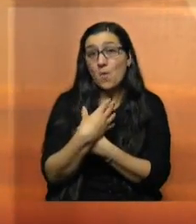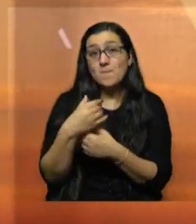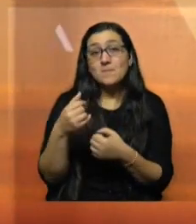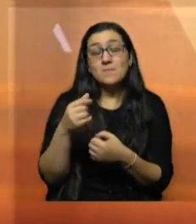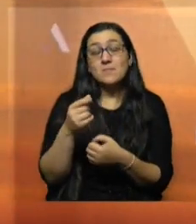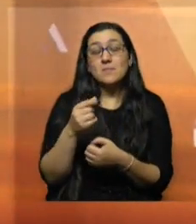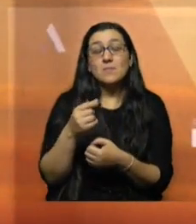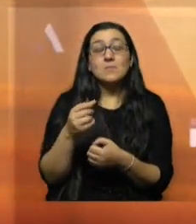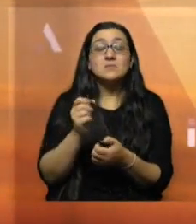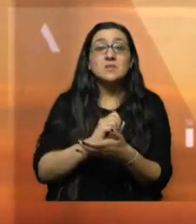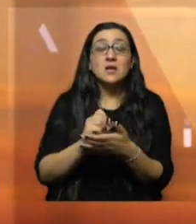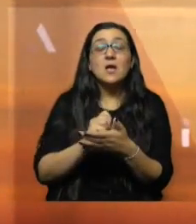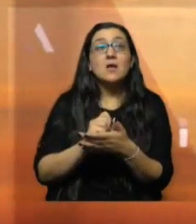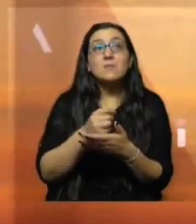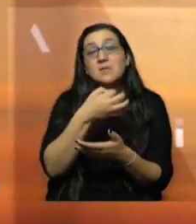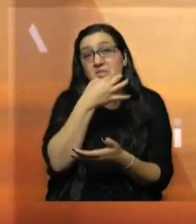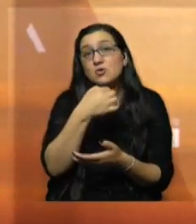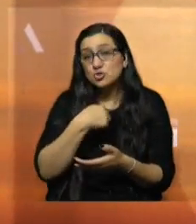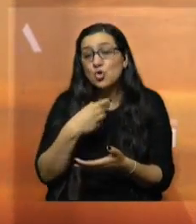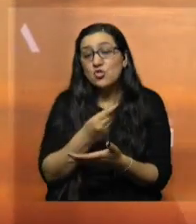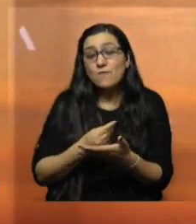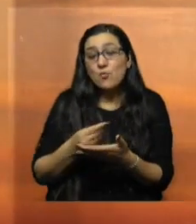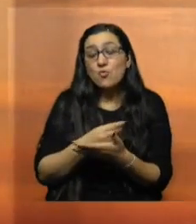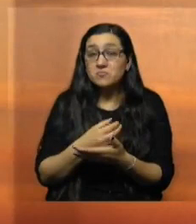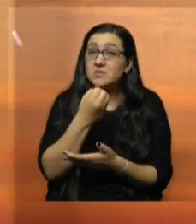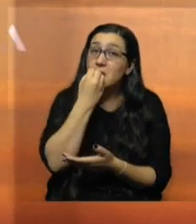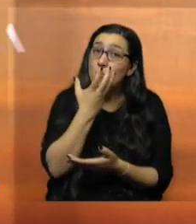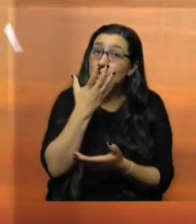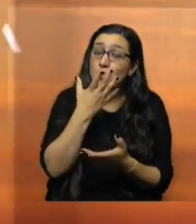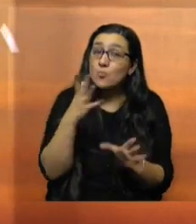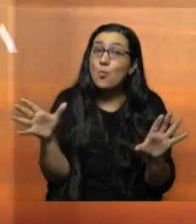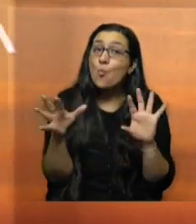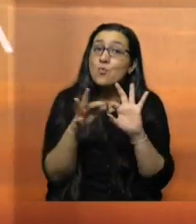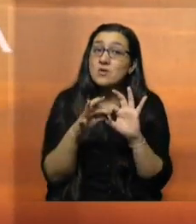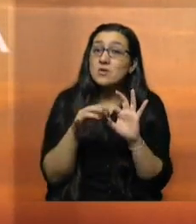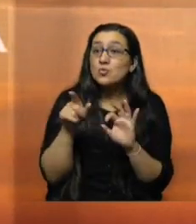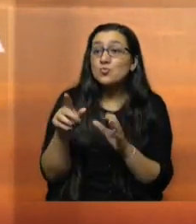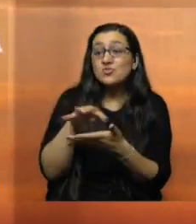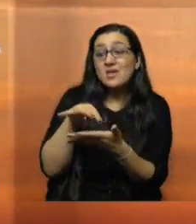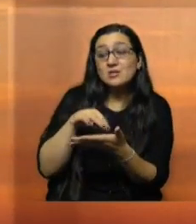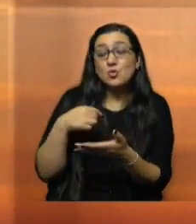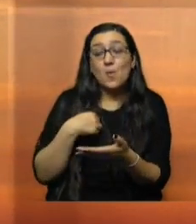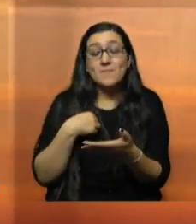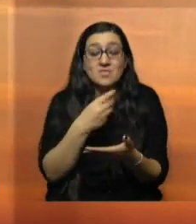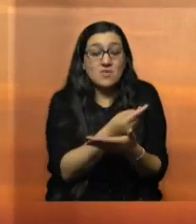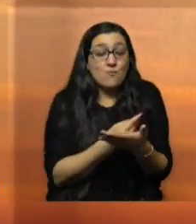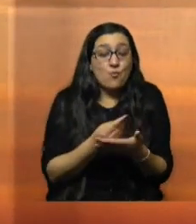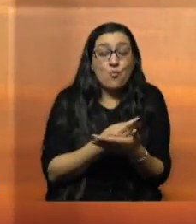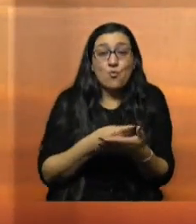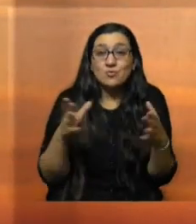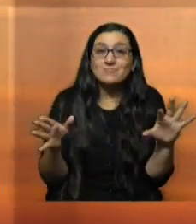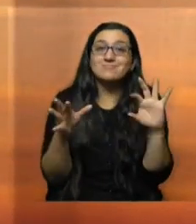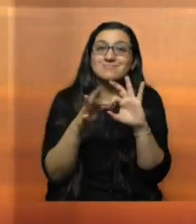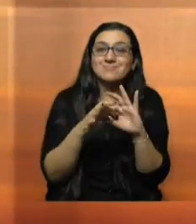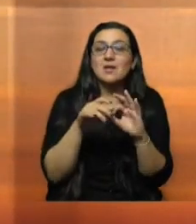alguna cosa mía, que le gustaba, mirá, yo hago esto, estaría bueno algún día hacer algo. Yo hice unas exposiciones así, así. Además él